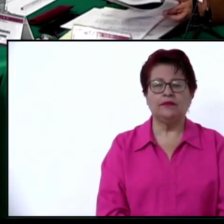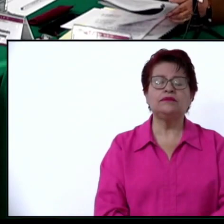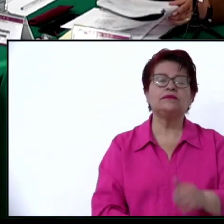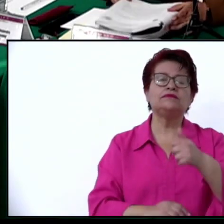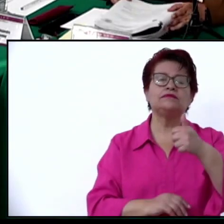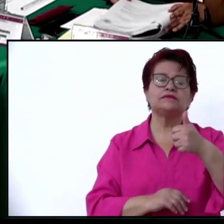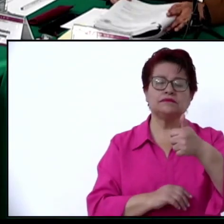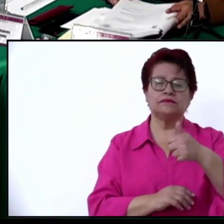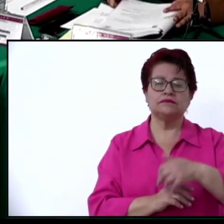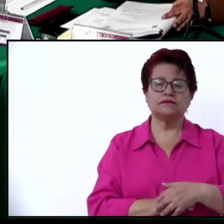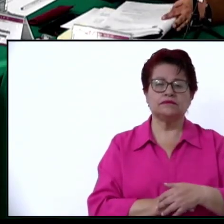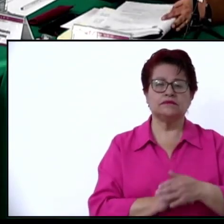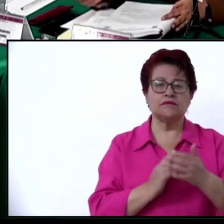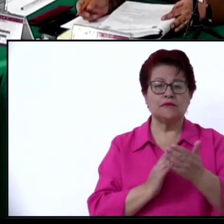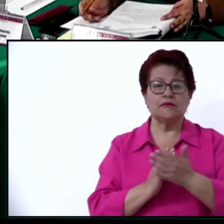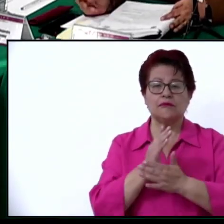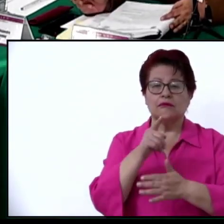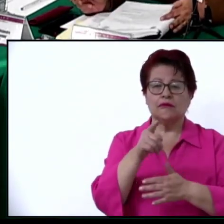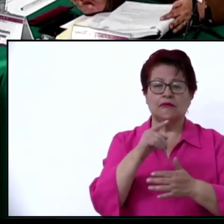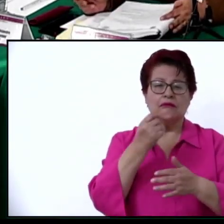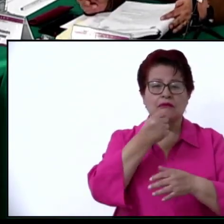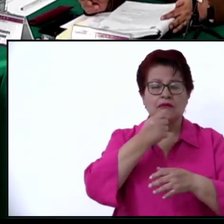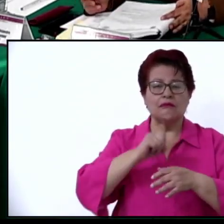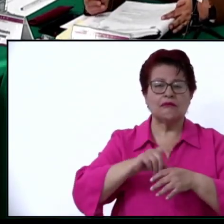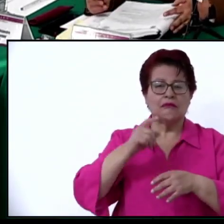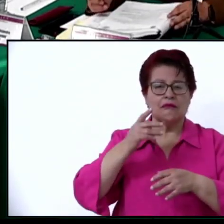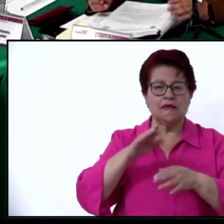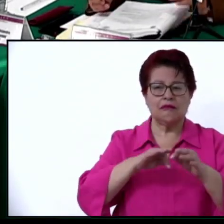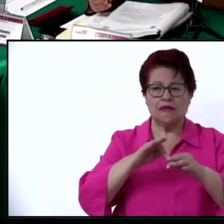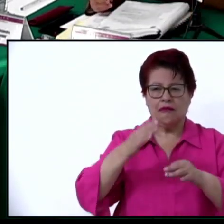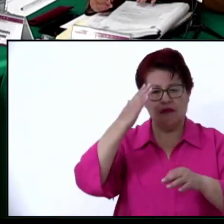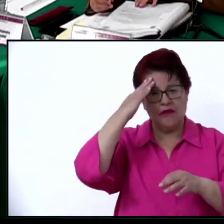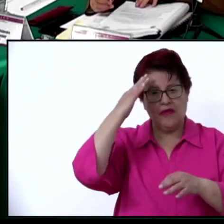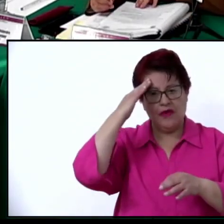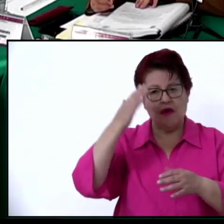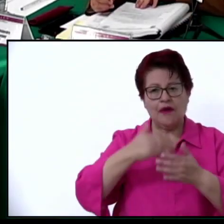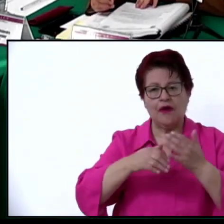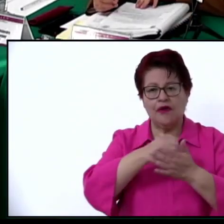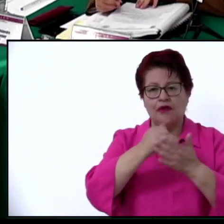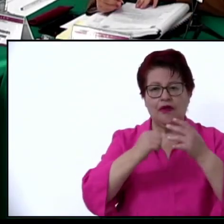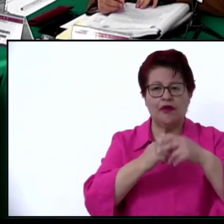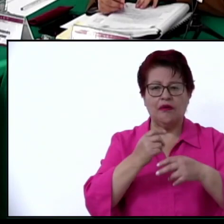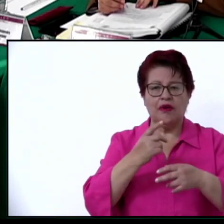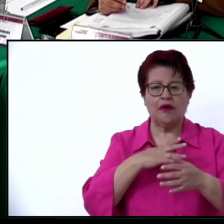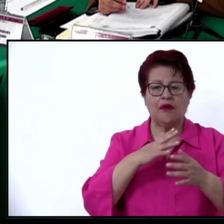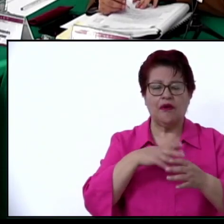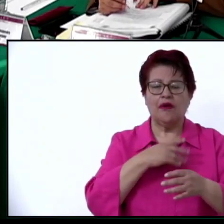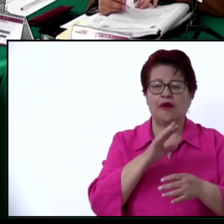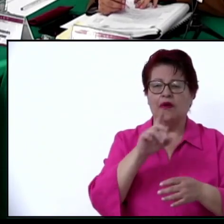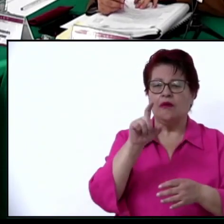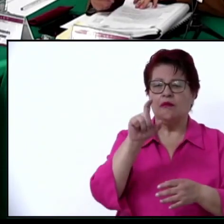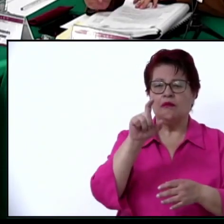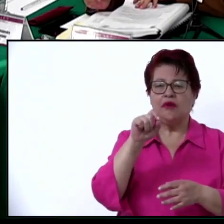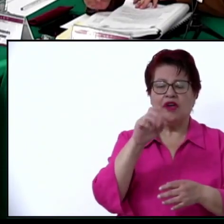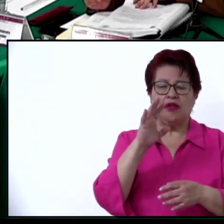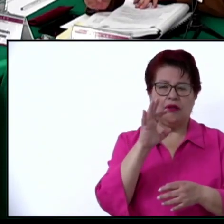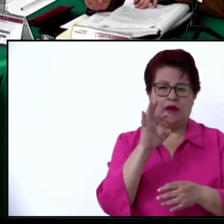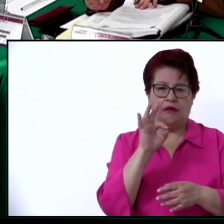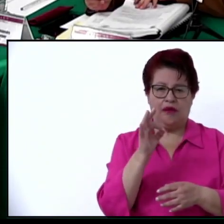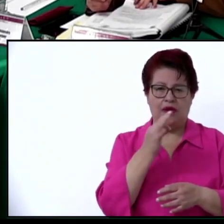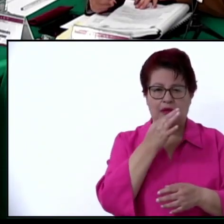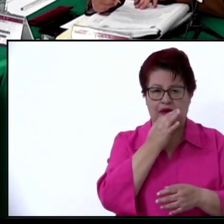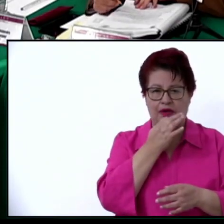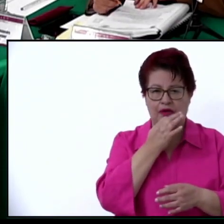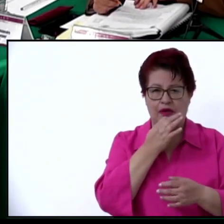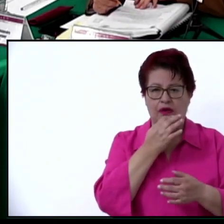6. Intervención del Secretario del Trabajo y Fomento al Empleo de la Ciudad de México, hasta por 20 minutos,